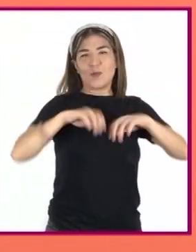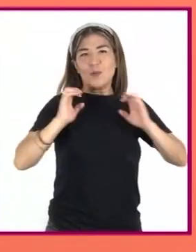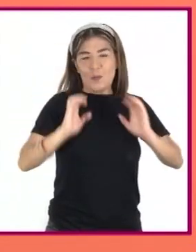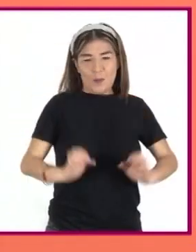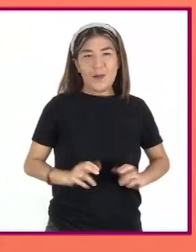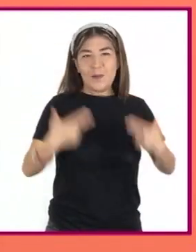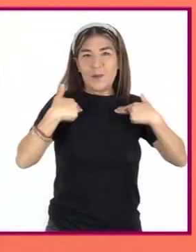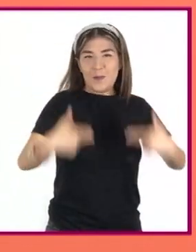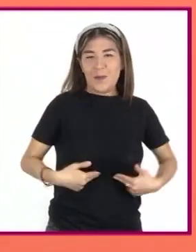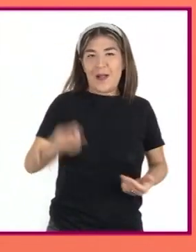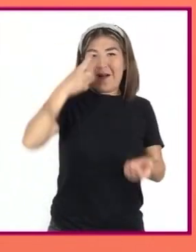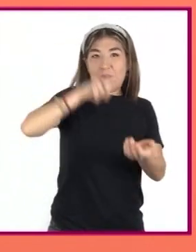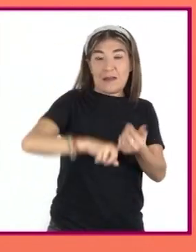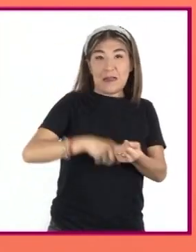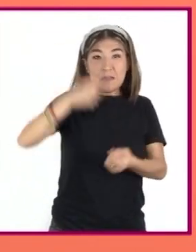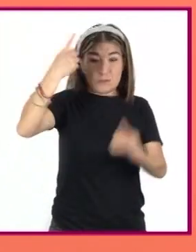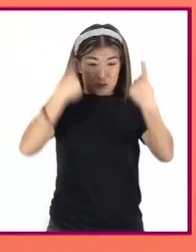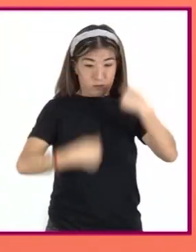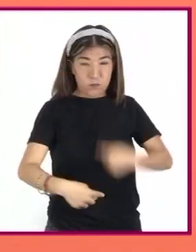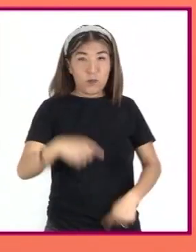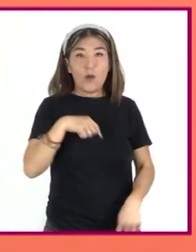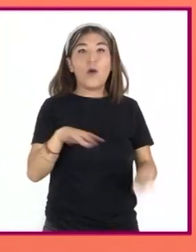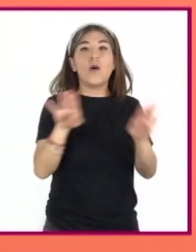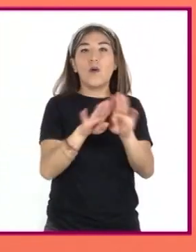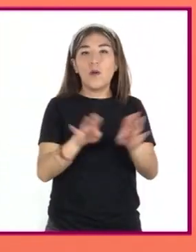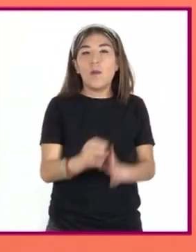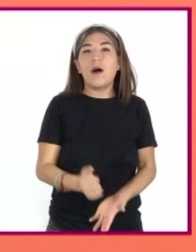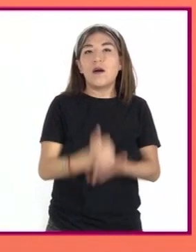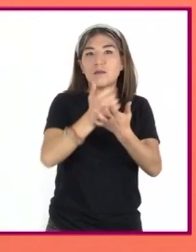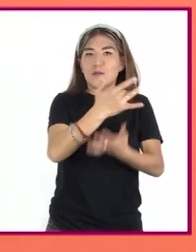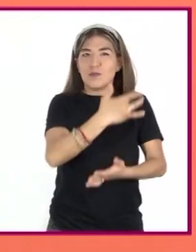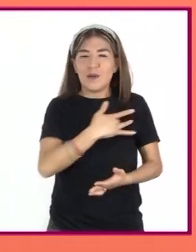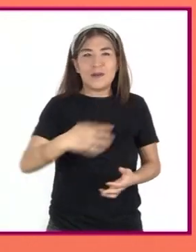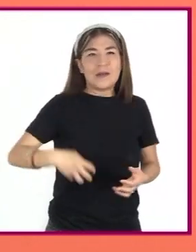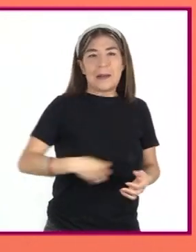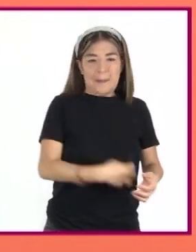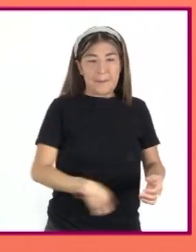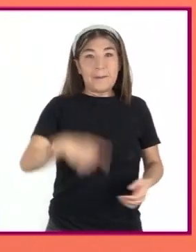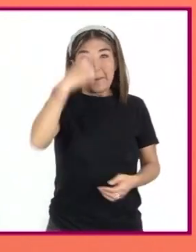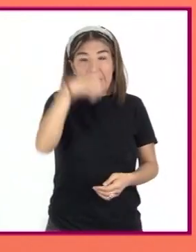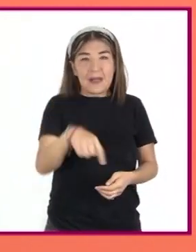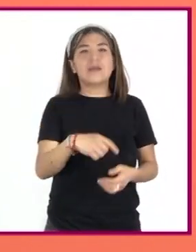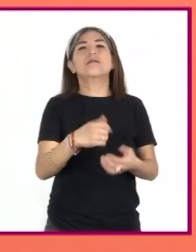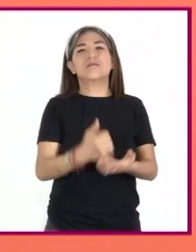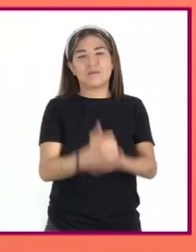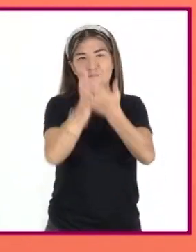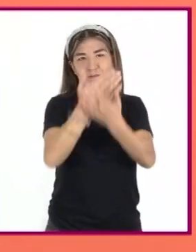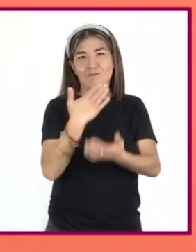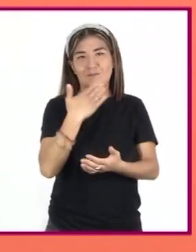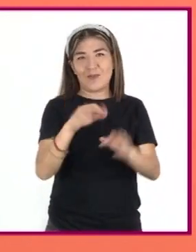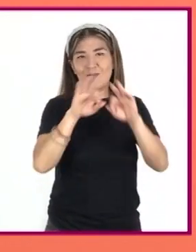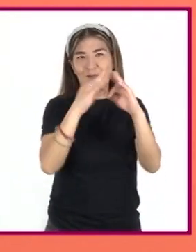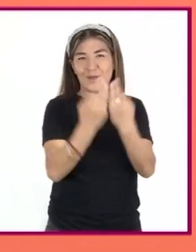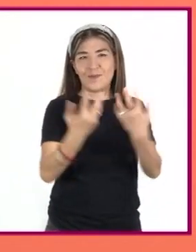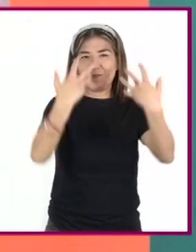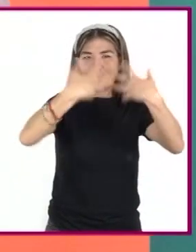los órganos se ayudan entre sí para que nuestro reino funcione perfectamente bien.